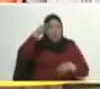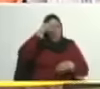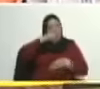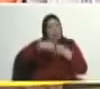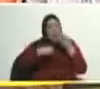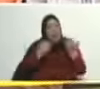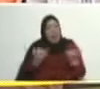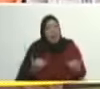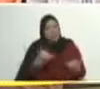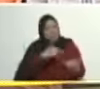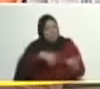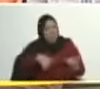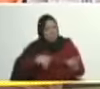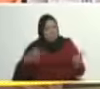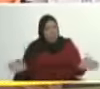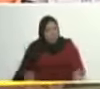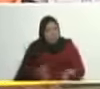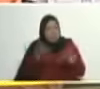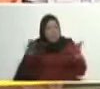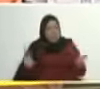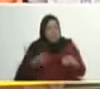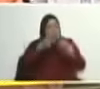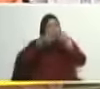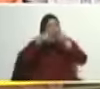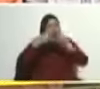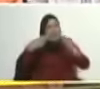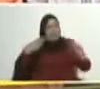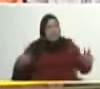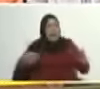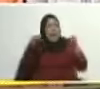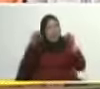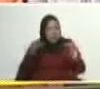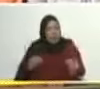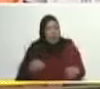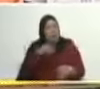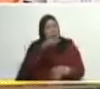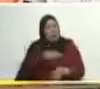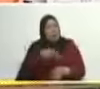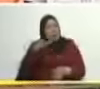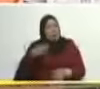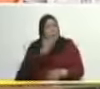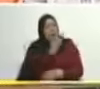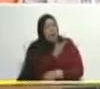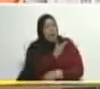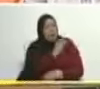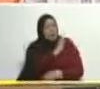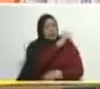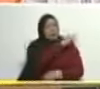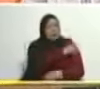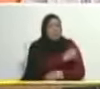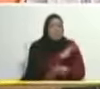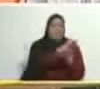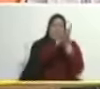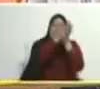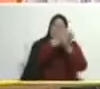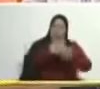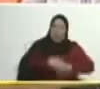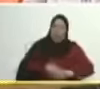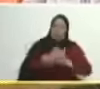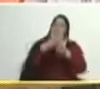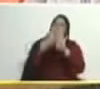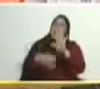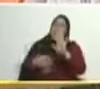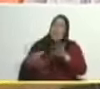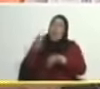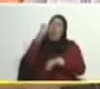nosotros instamos a un cese de estas hostilidades en Gaza y creemos en el derecho al pueblo